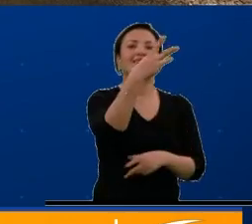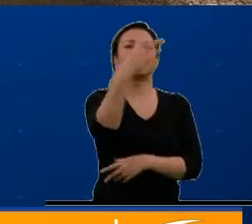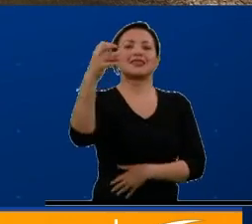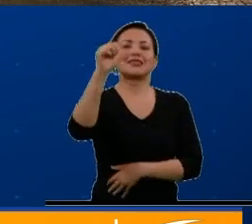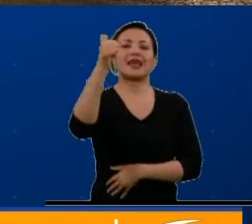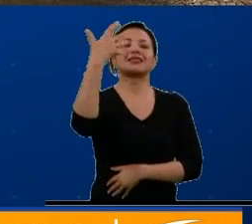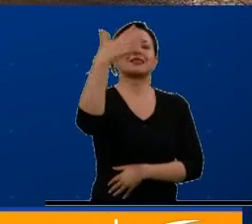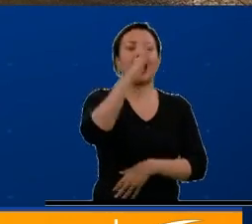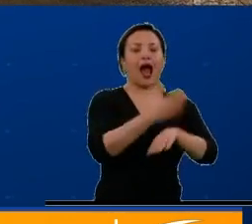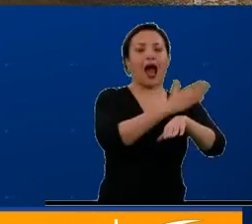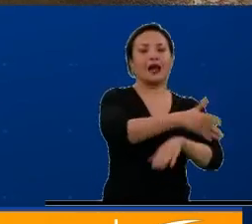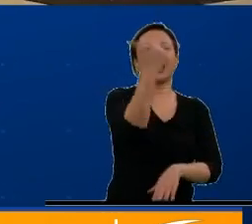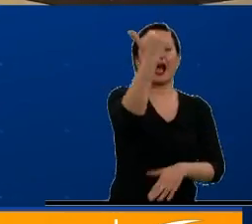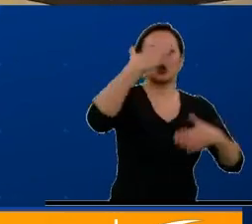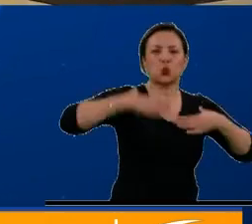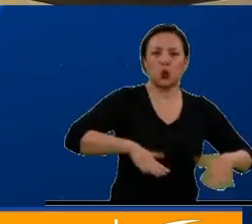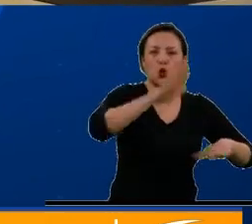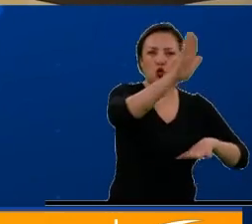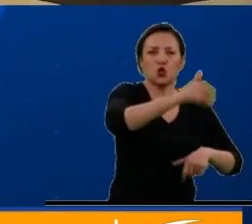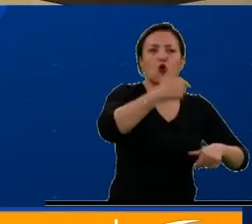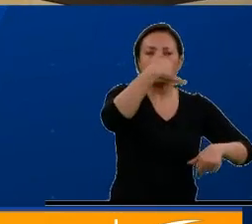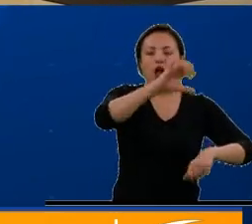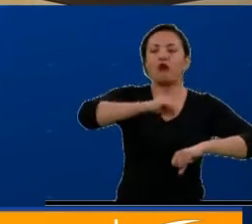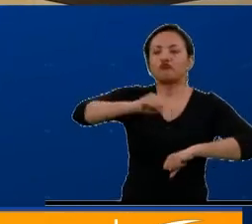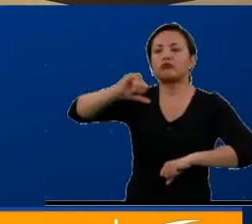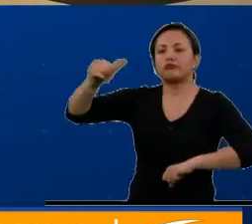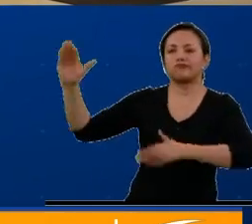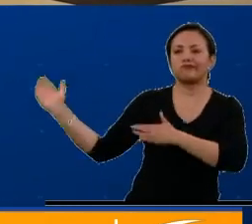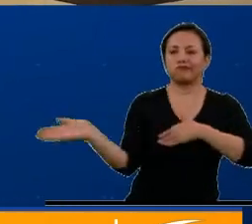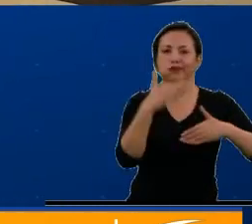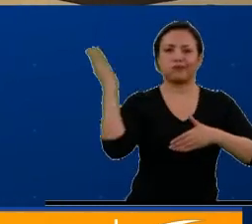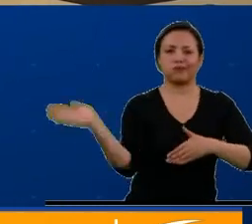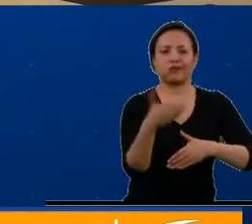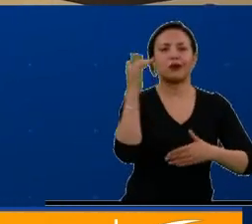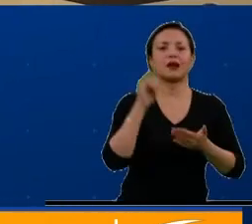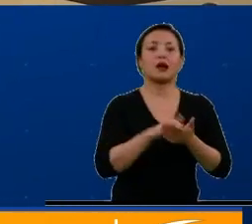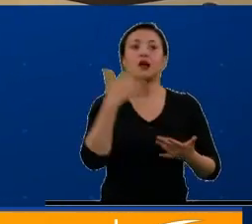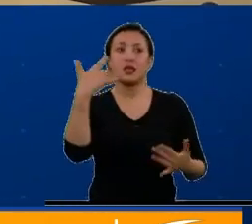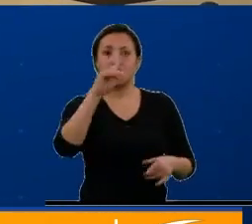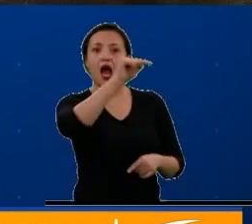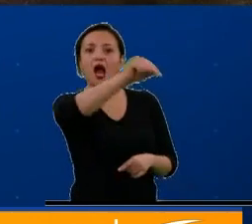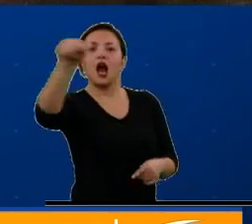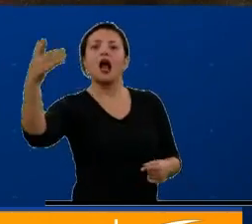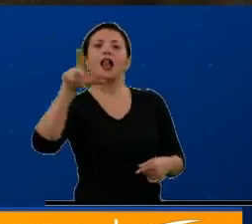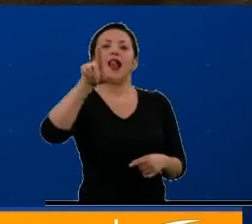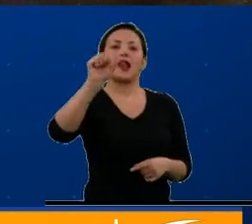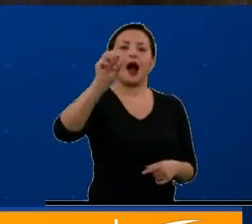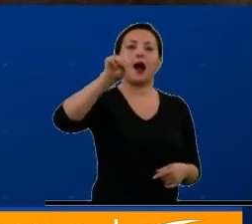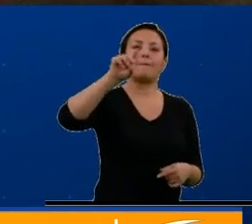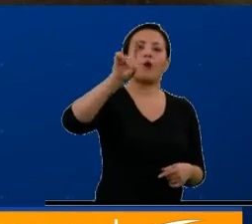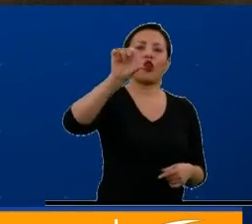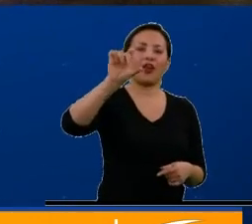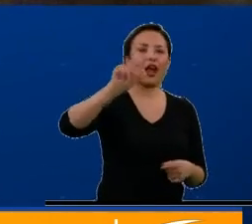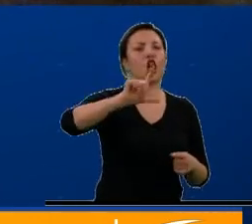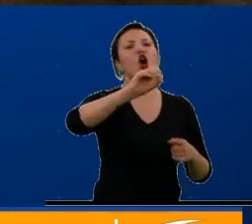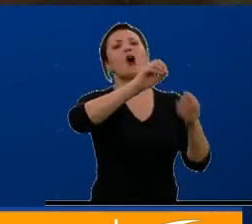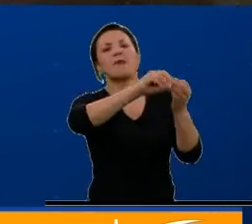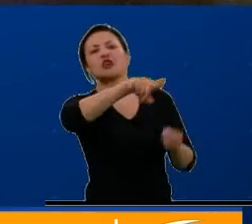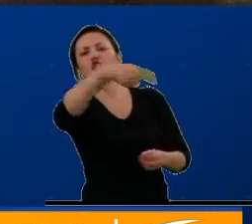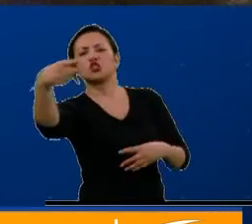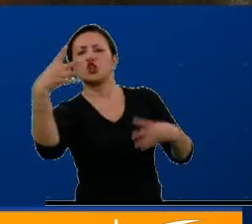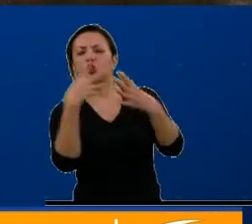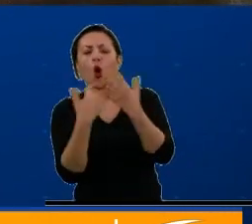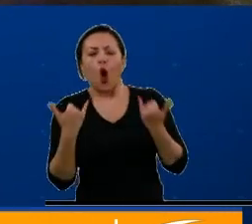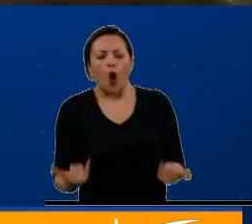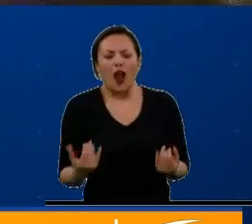todo Bogotá. Estas personas son condenadas, ya tienen los cupos en La Modelo o en algunas otras cárceles. ¿Cuántas personas hay en este momento aquí en